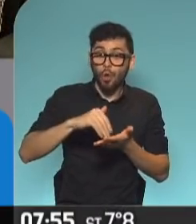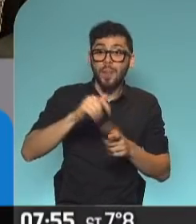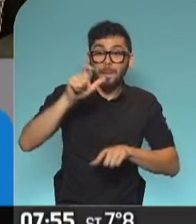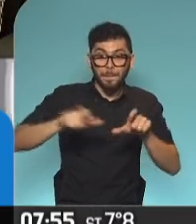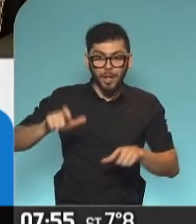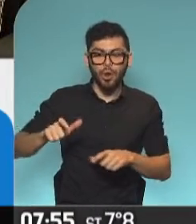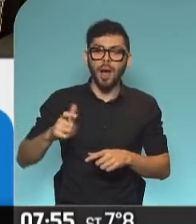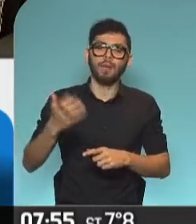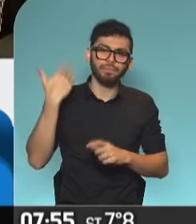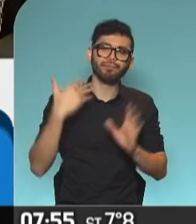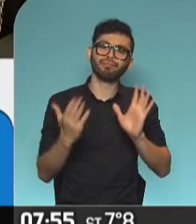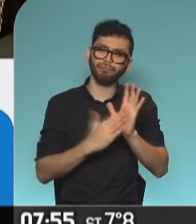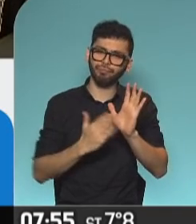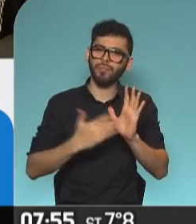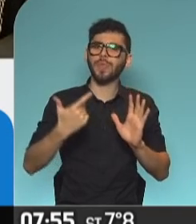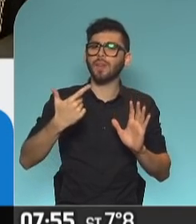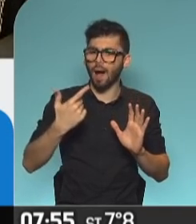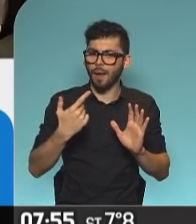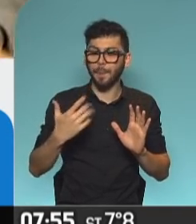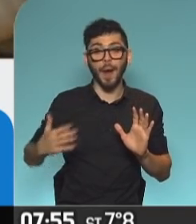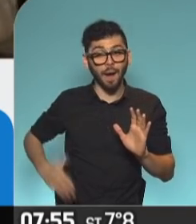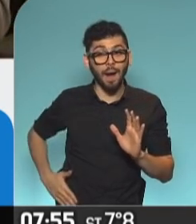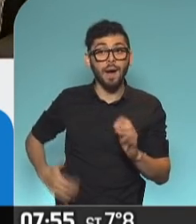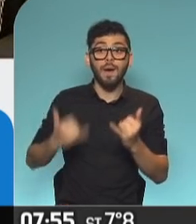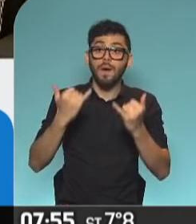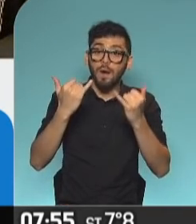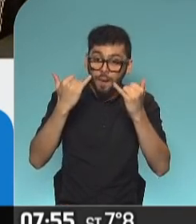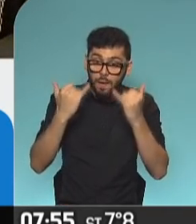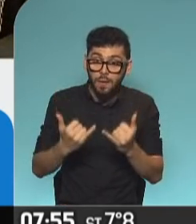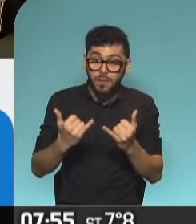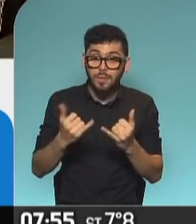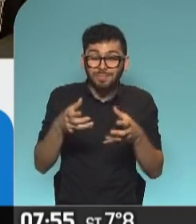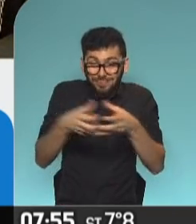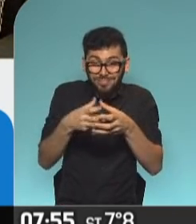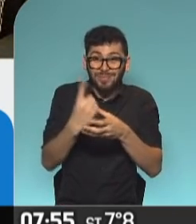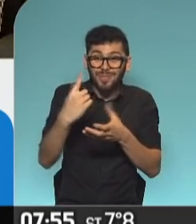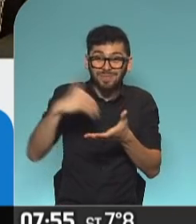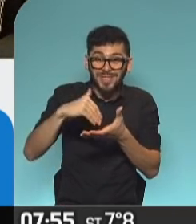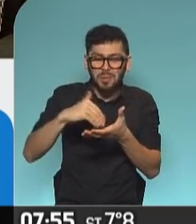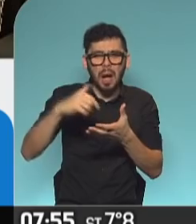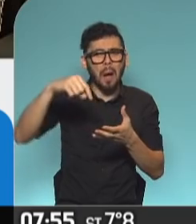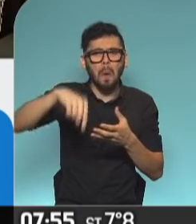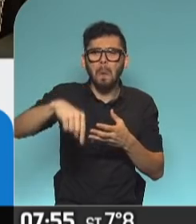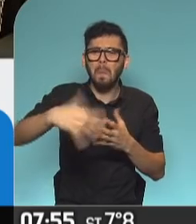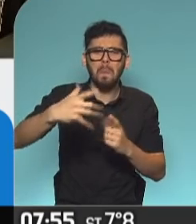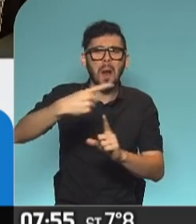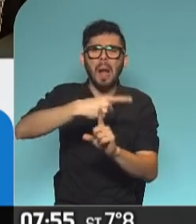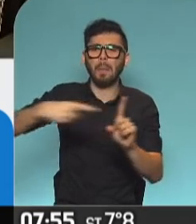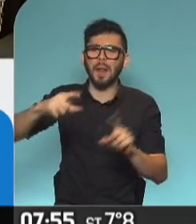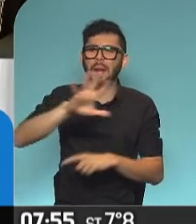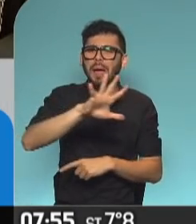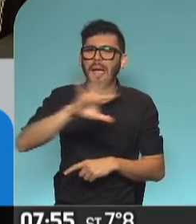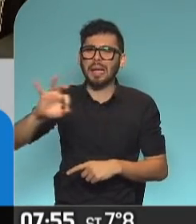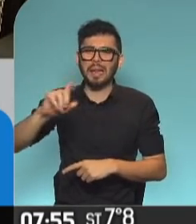tener en registro la agencia, hoy con armas en su poder, cerca de la mitad, 500.000,